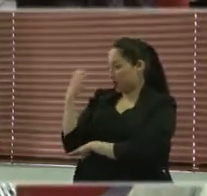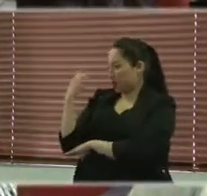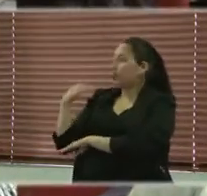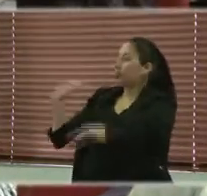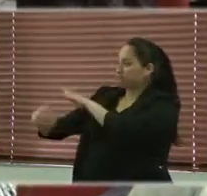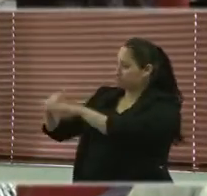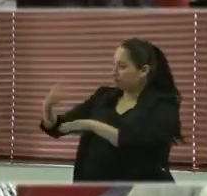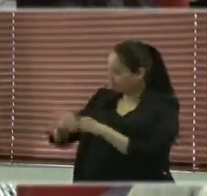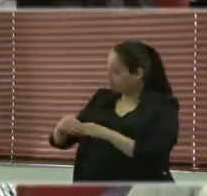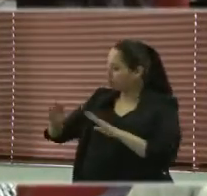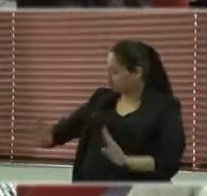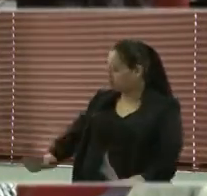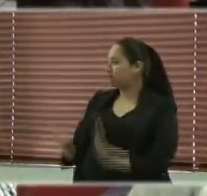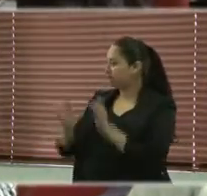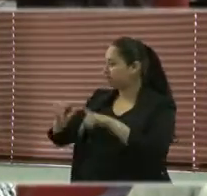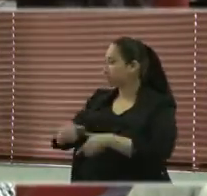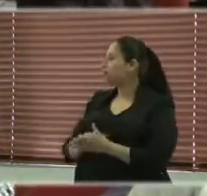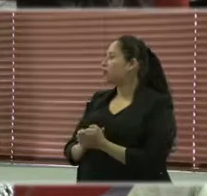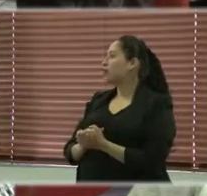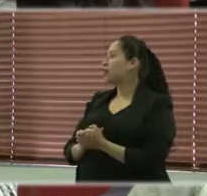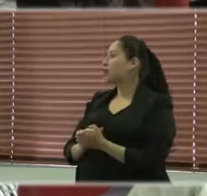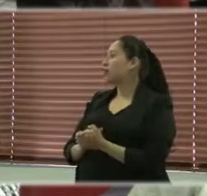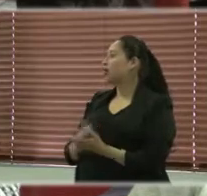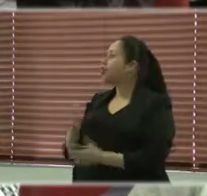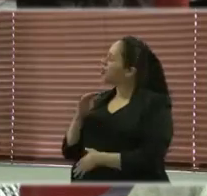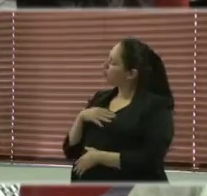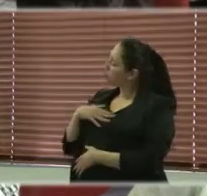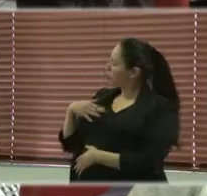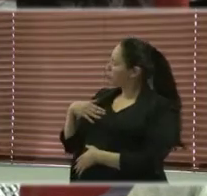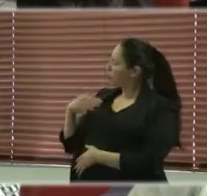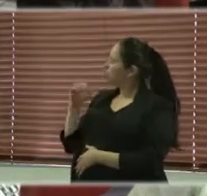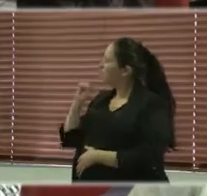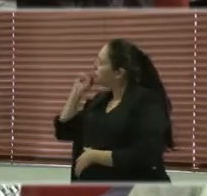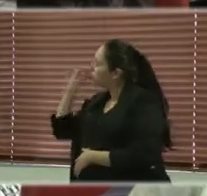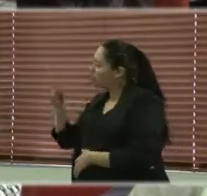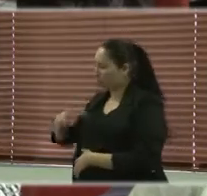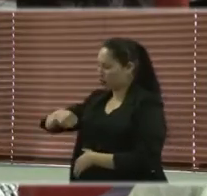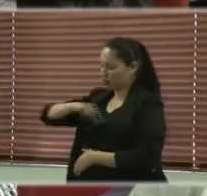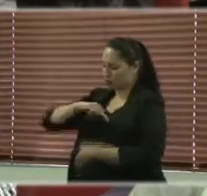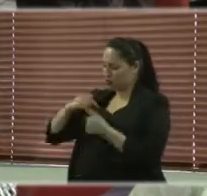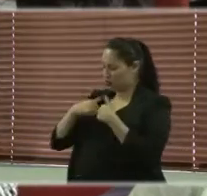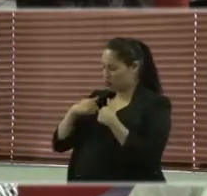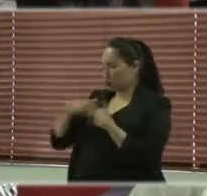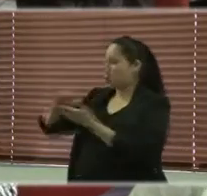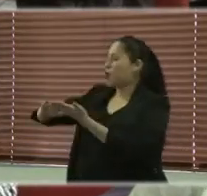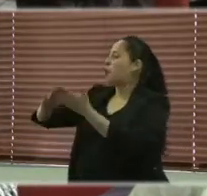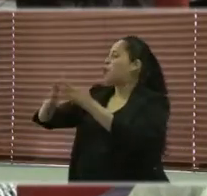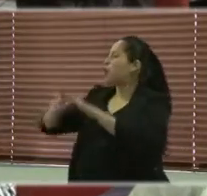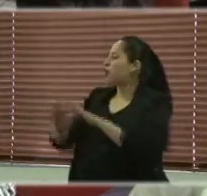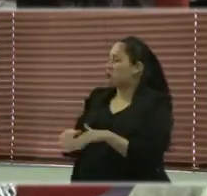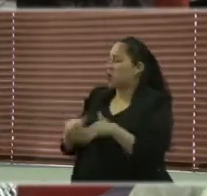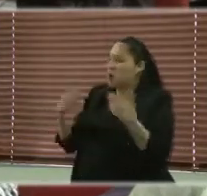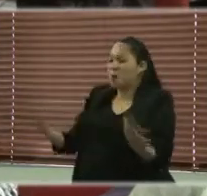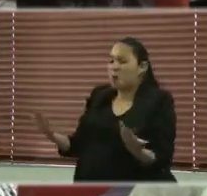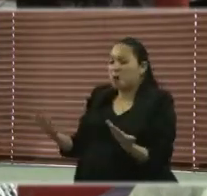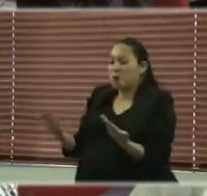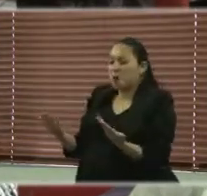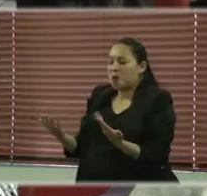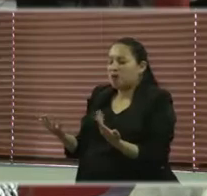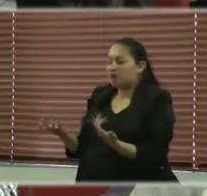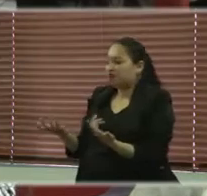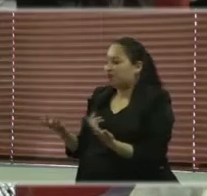Cómo nosotros la comunidad puede conocer como el procedimiento